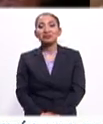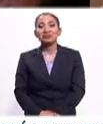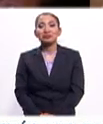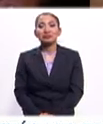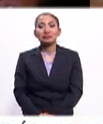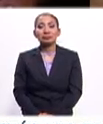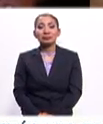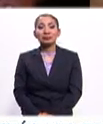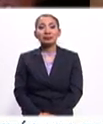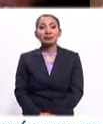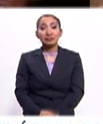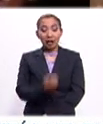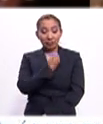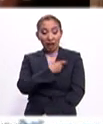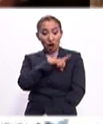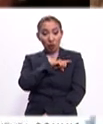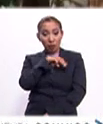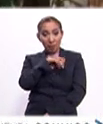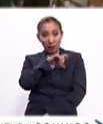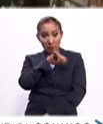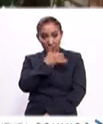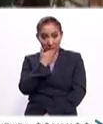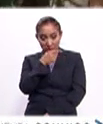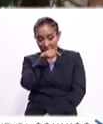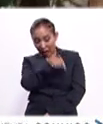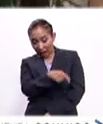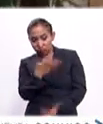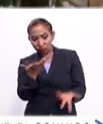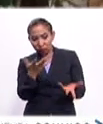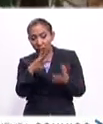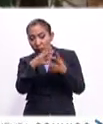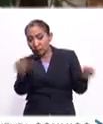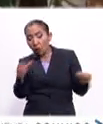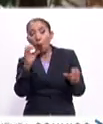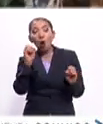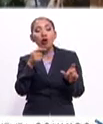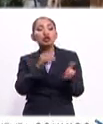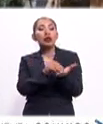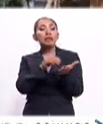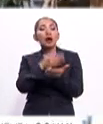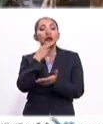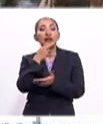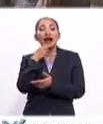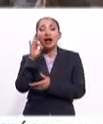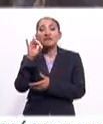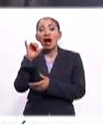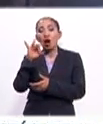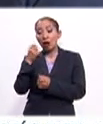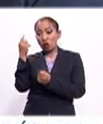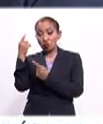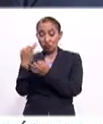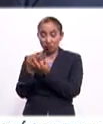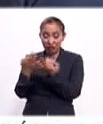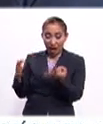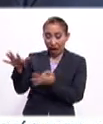específica, ¿no? ¿El estado de salud de la milpa está bien? ¿Tiende a desaparecer? FAO dice que en una hectárea